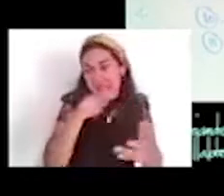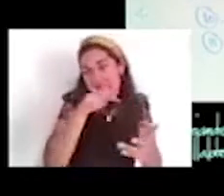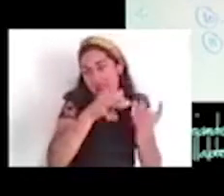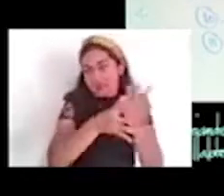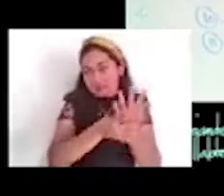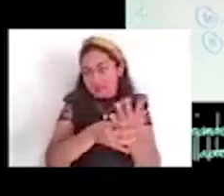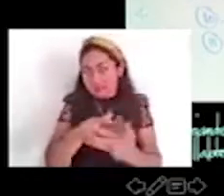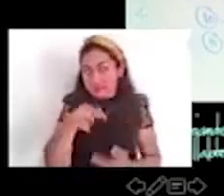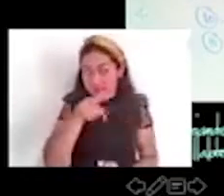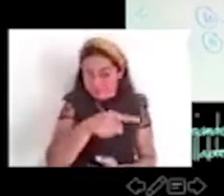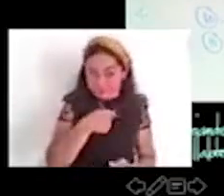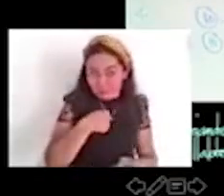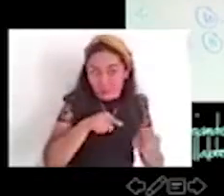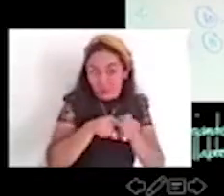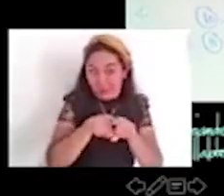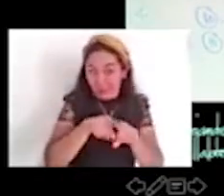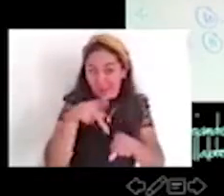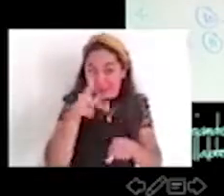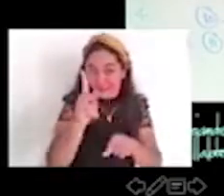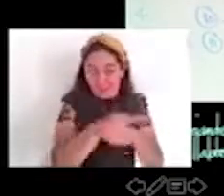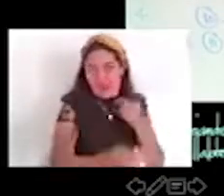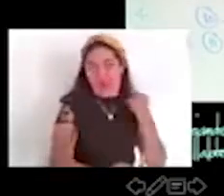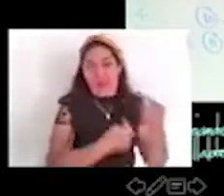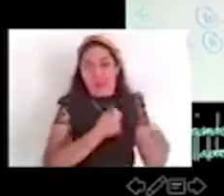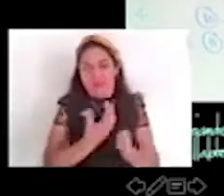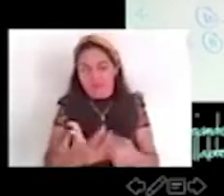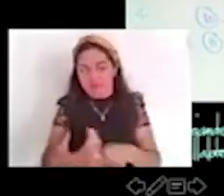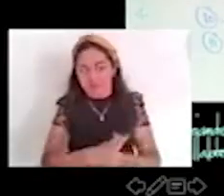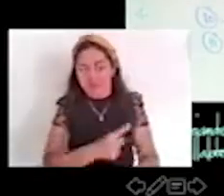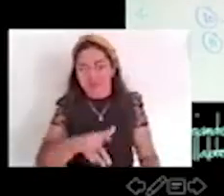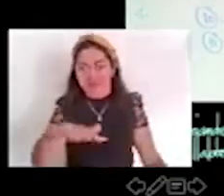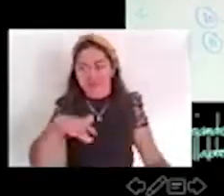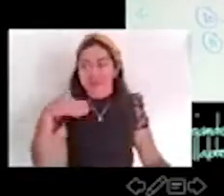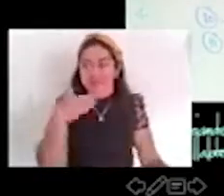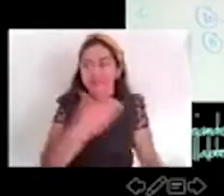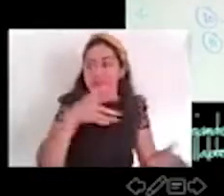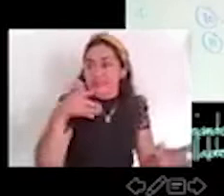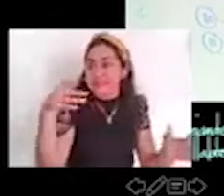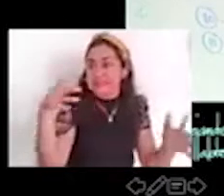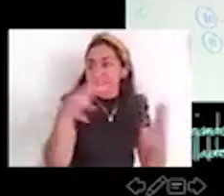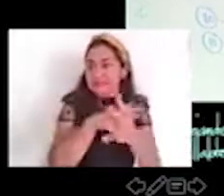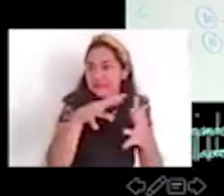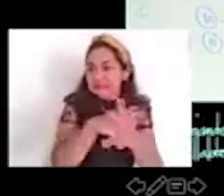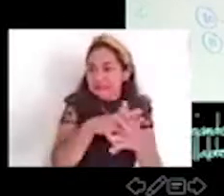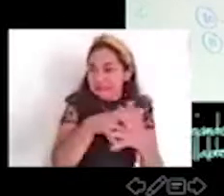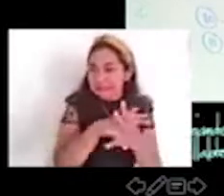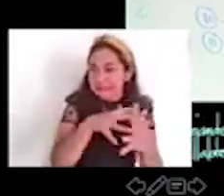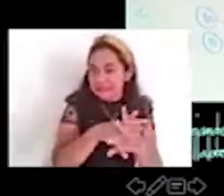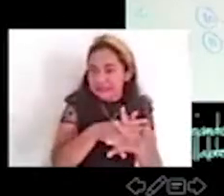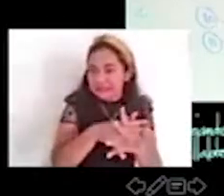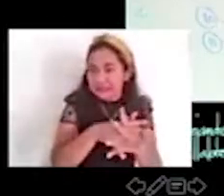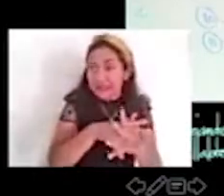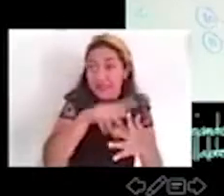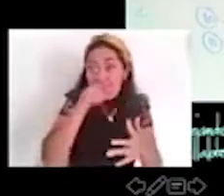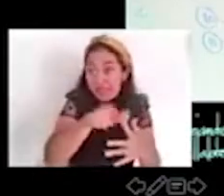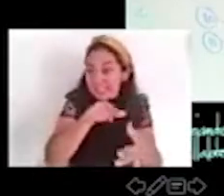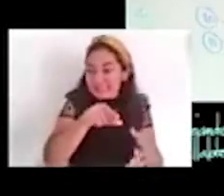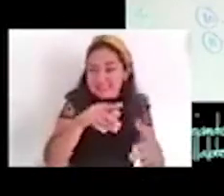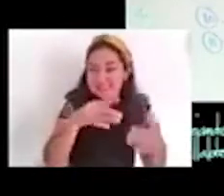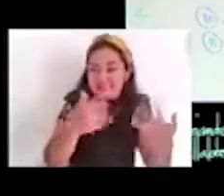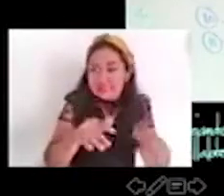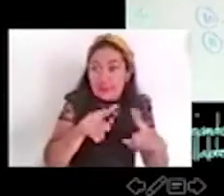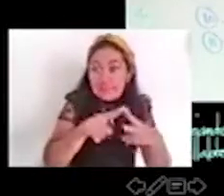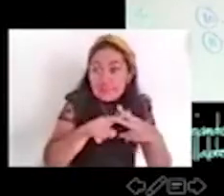mí no me tratas así. Y aparece este personaje, Tlacaelel. Este es el momento que denominamos de autonomía y